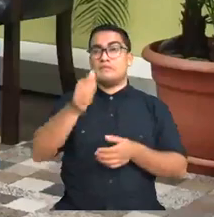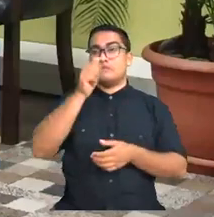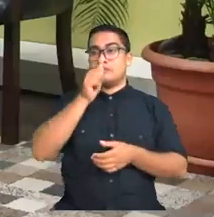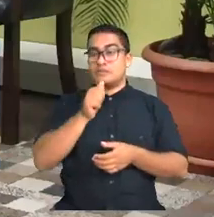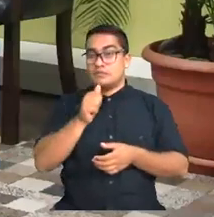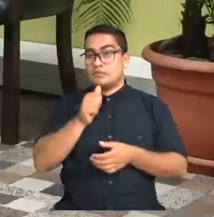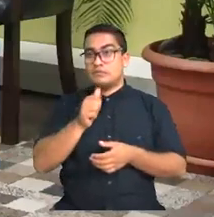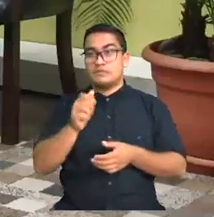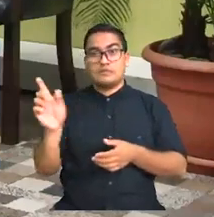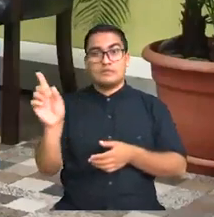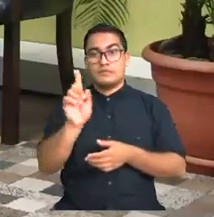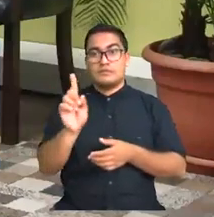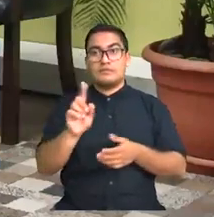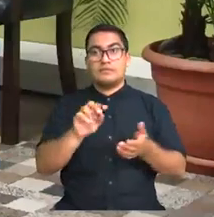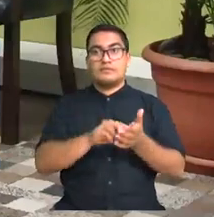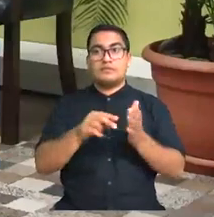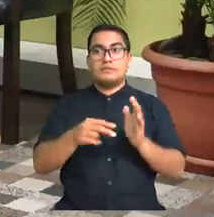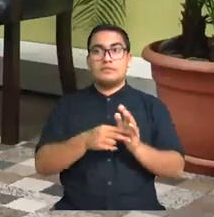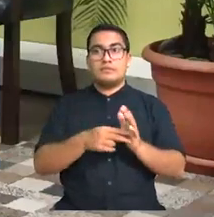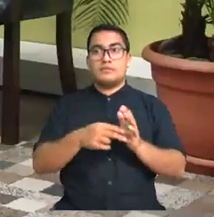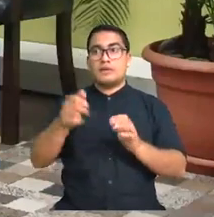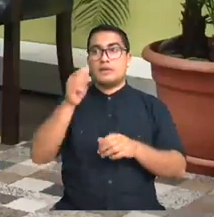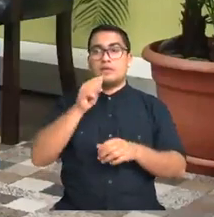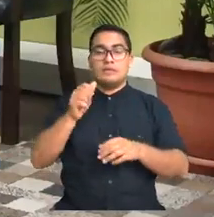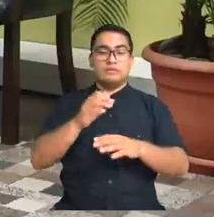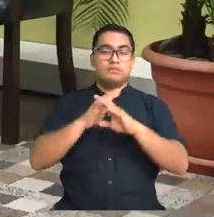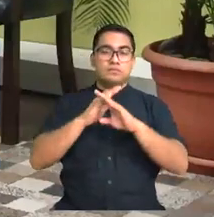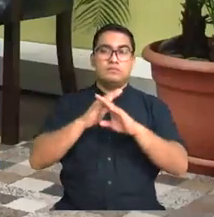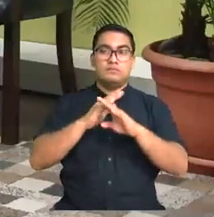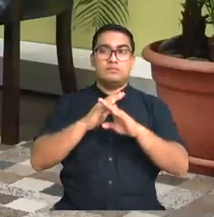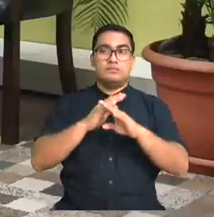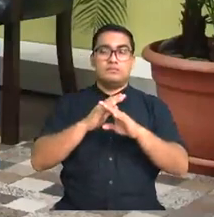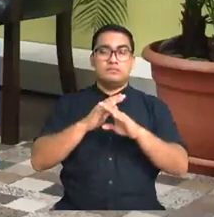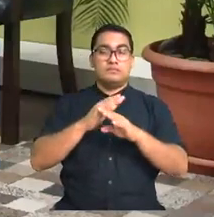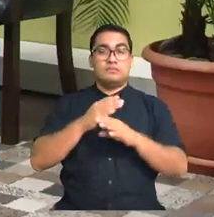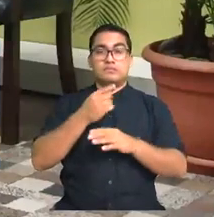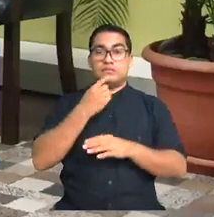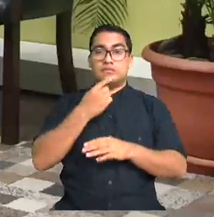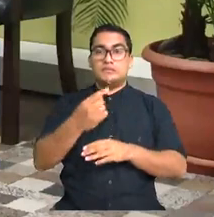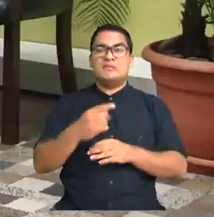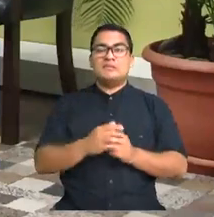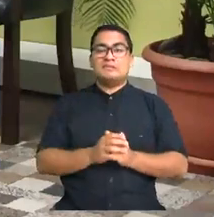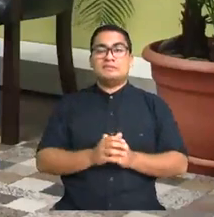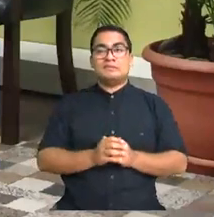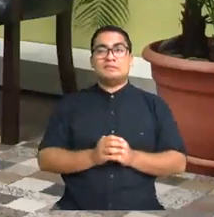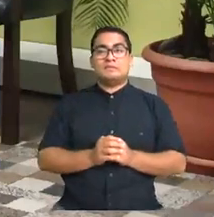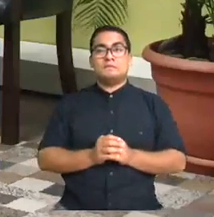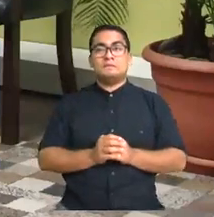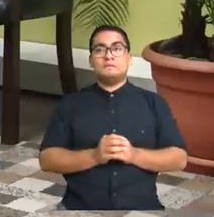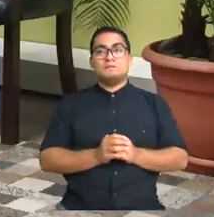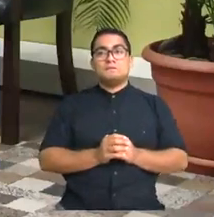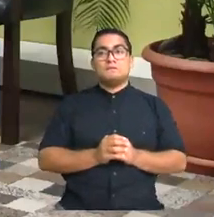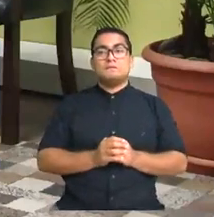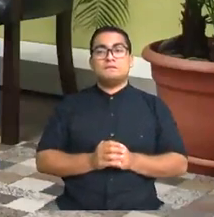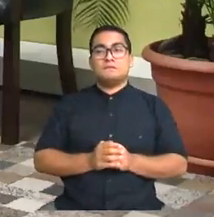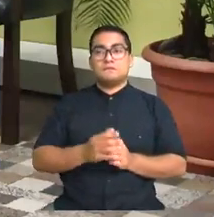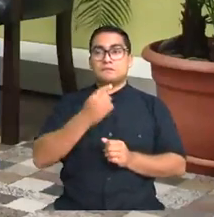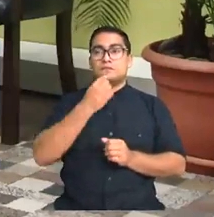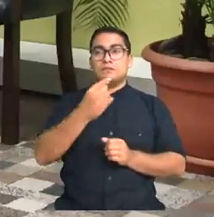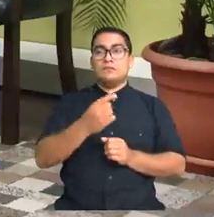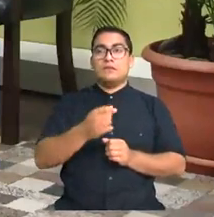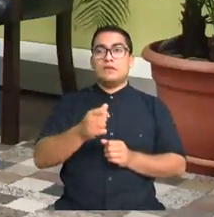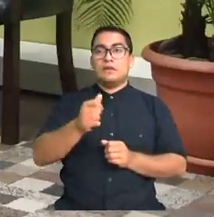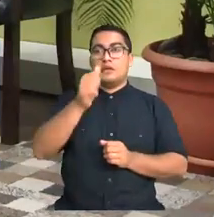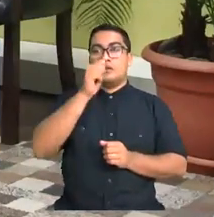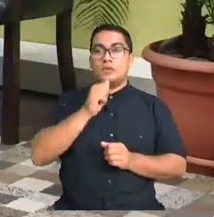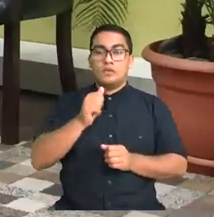gente, son resistentes al agua, exactamente para decir. Entonces, hay que buscar que diga que son resistentes al agua,